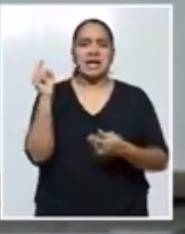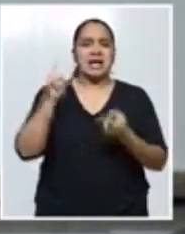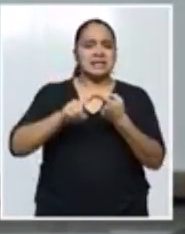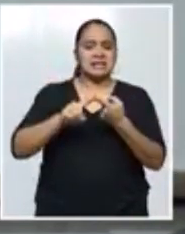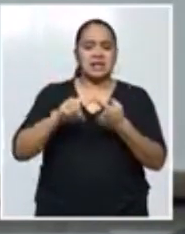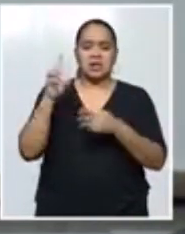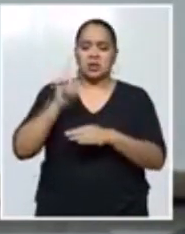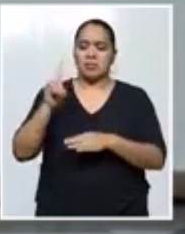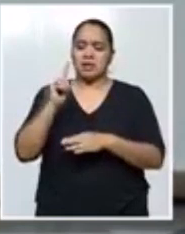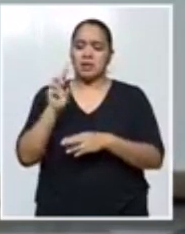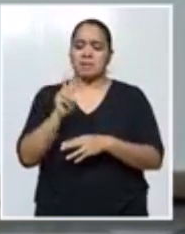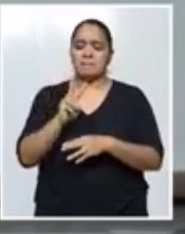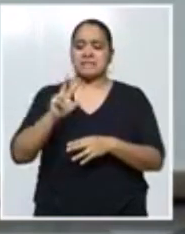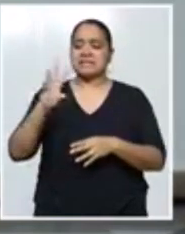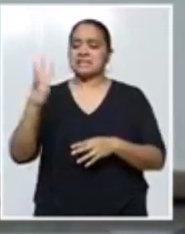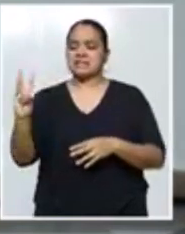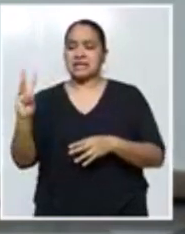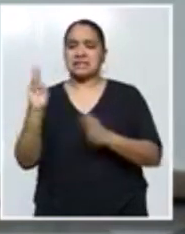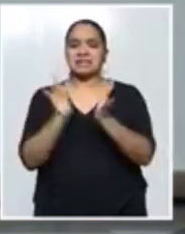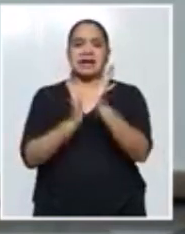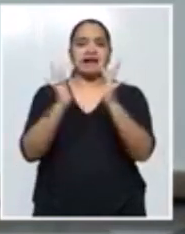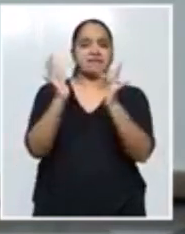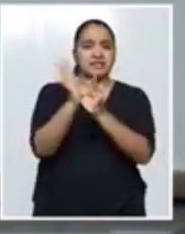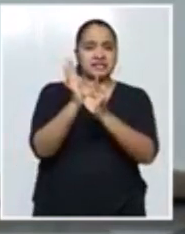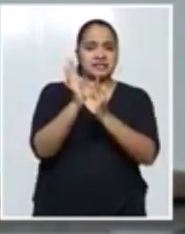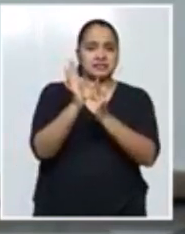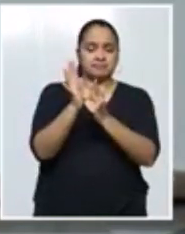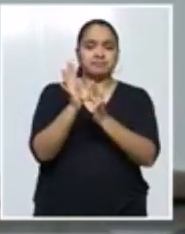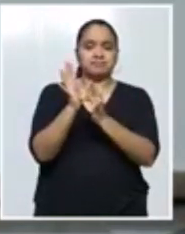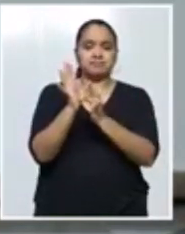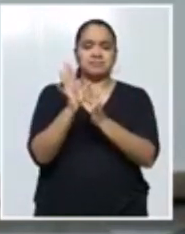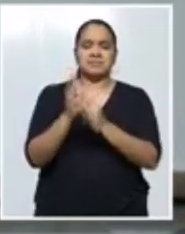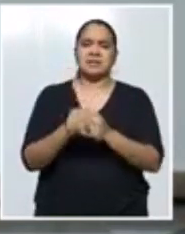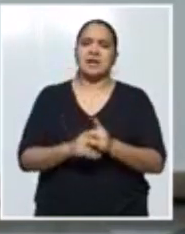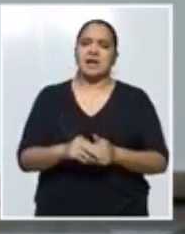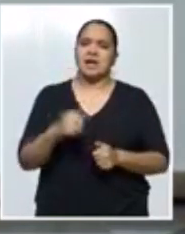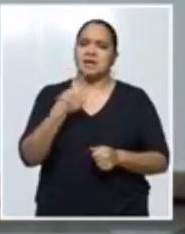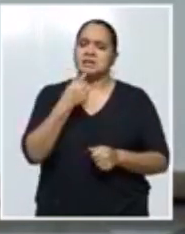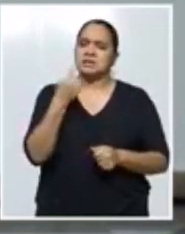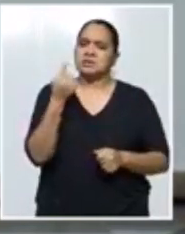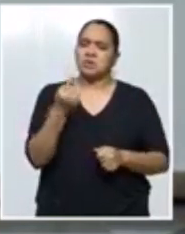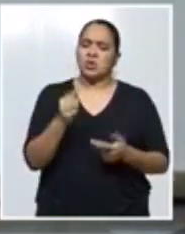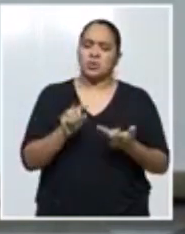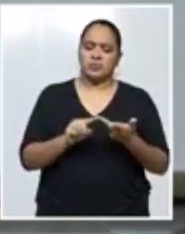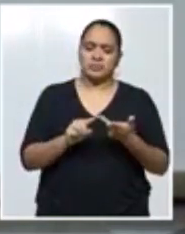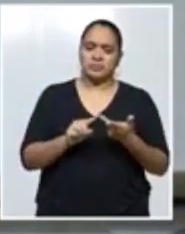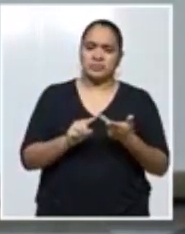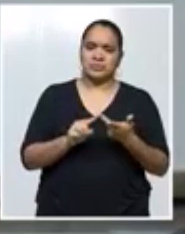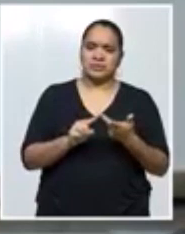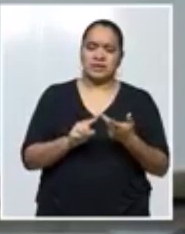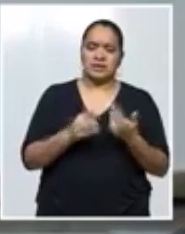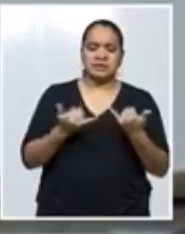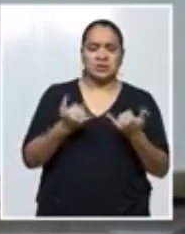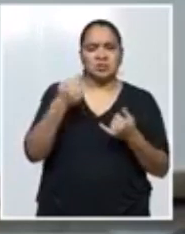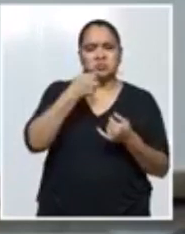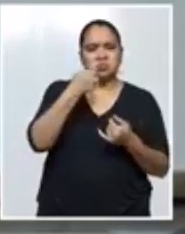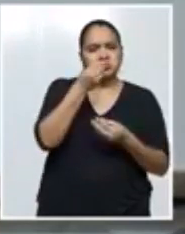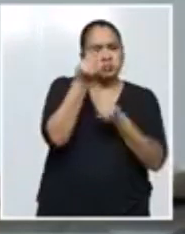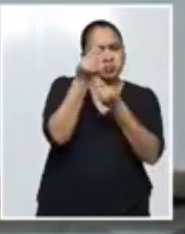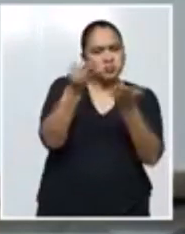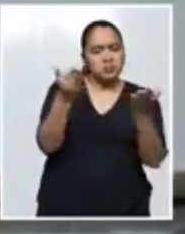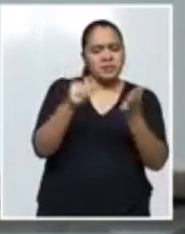abril la medida está basada en el artículo 4 inciso 2